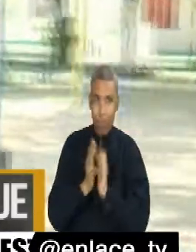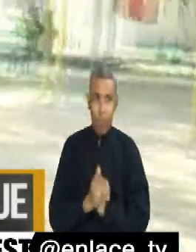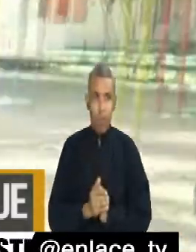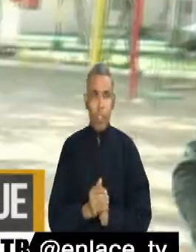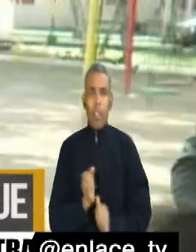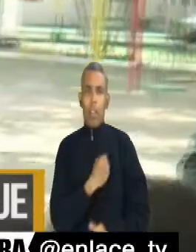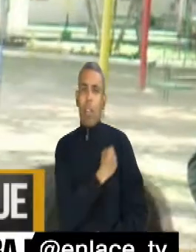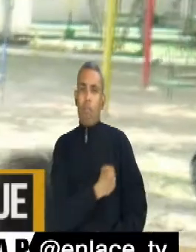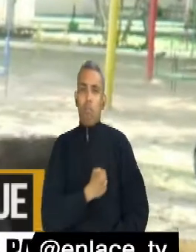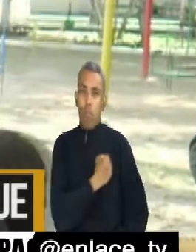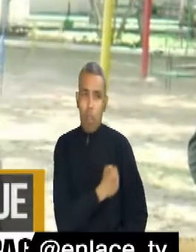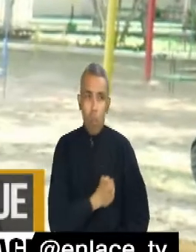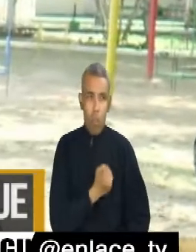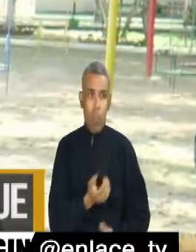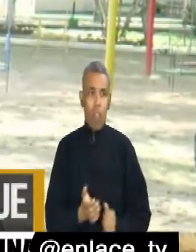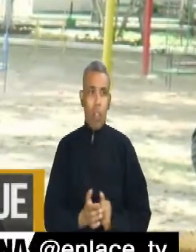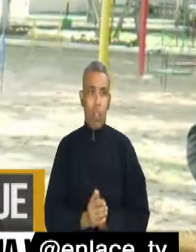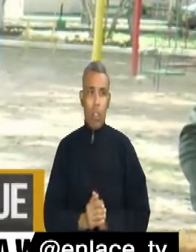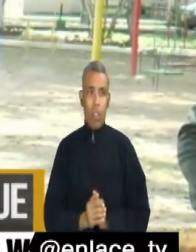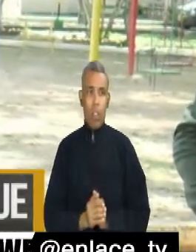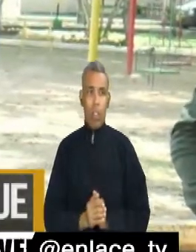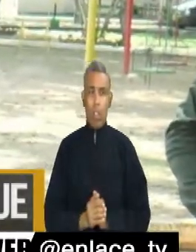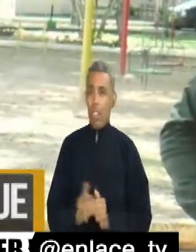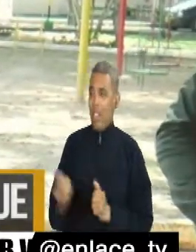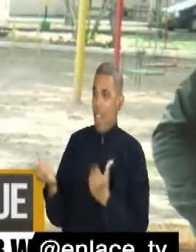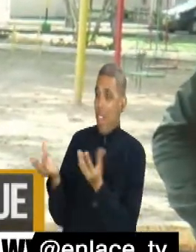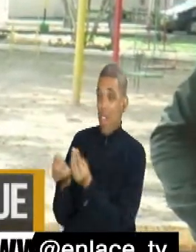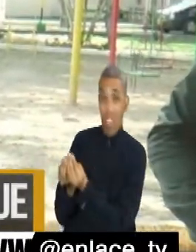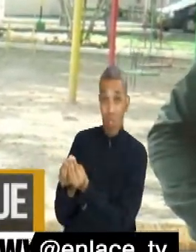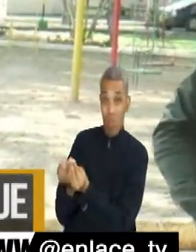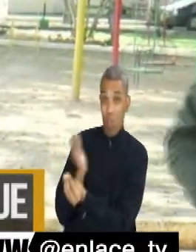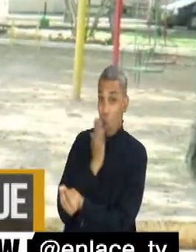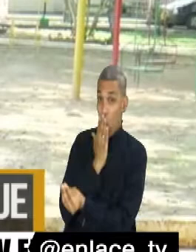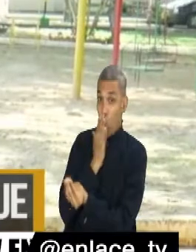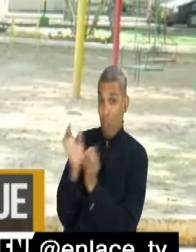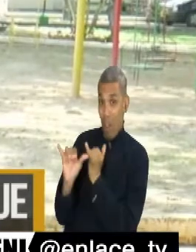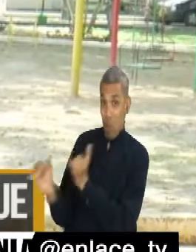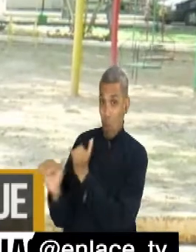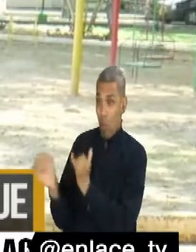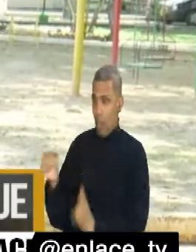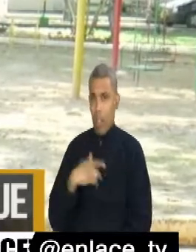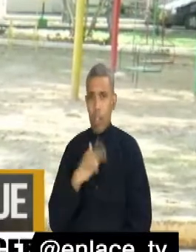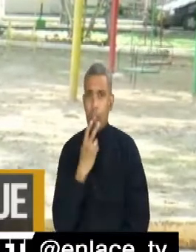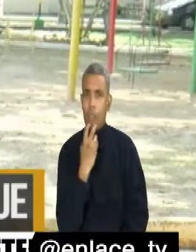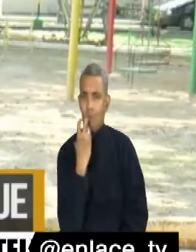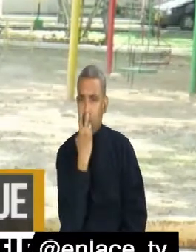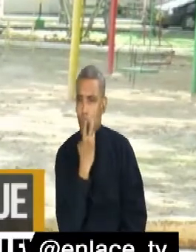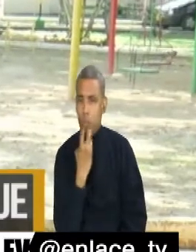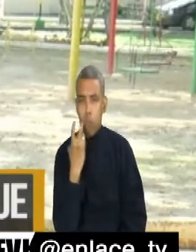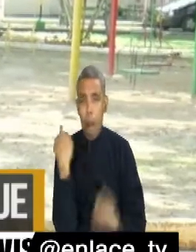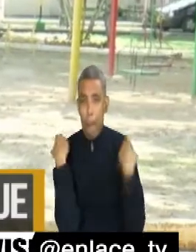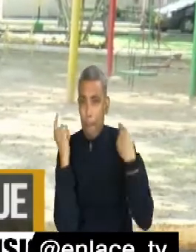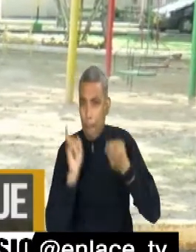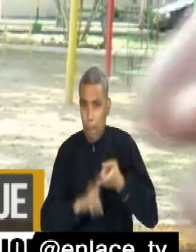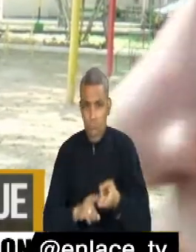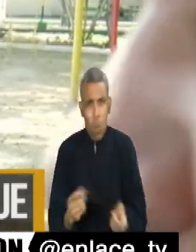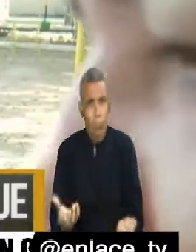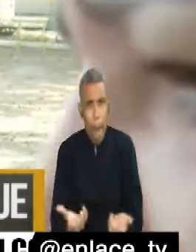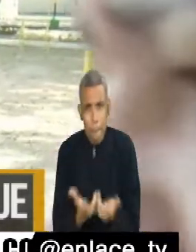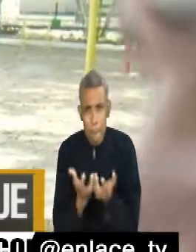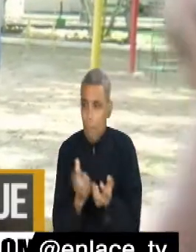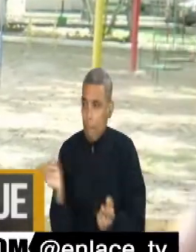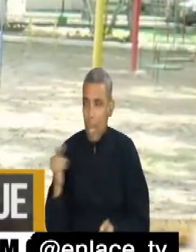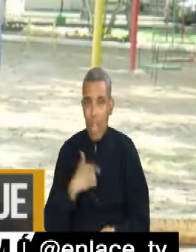escuela? Mira, ellos no saben leer. O sea, vinimos acá,